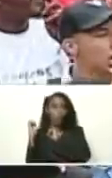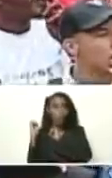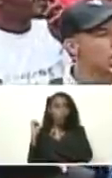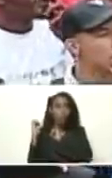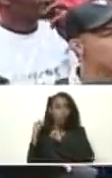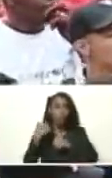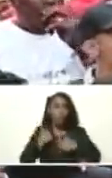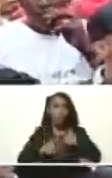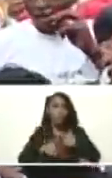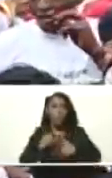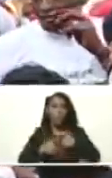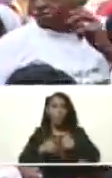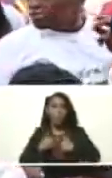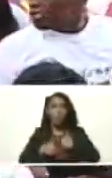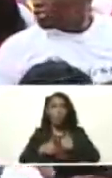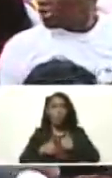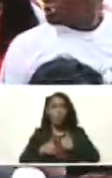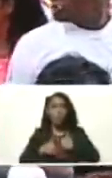Miércoles.